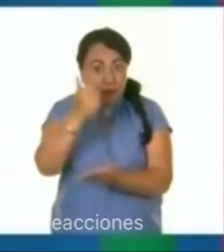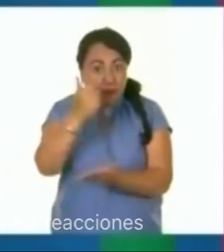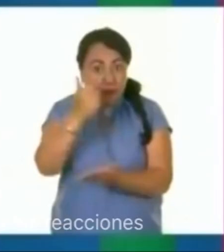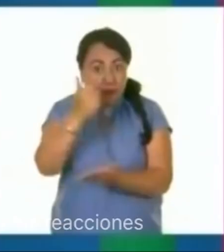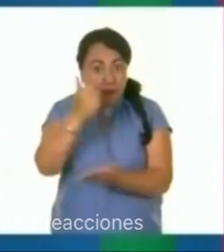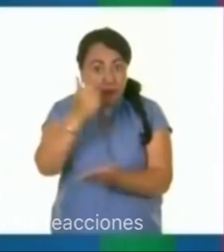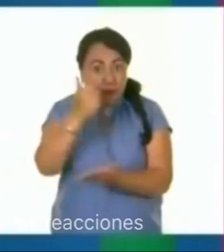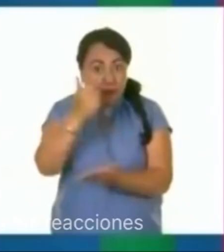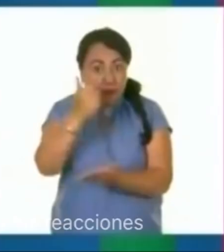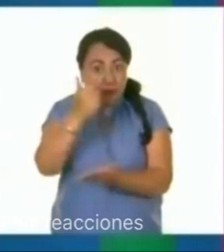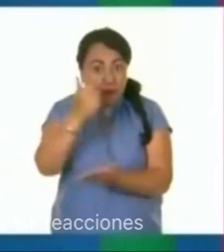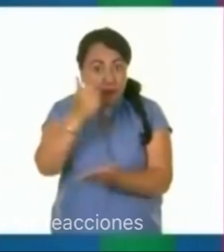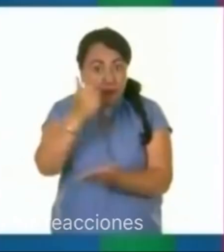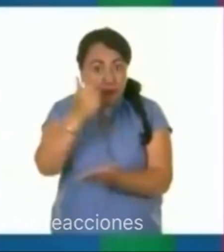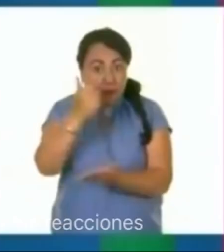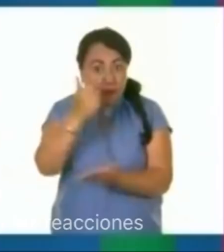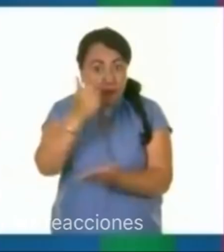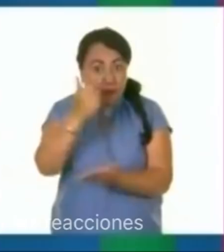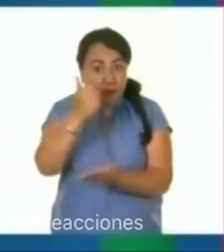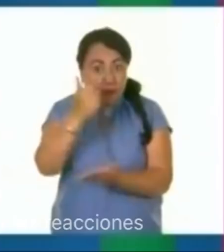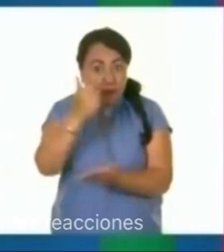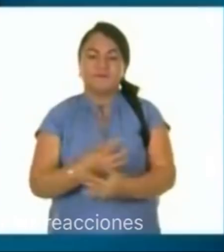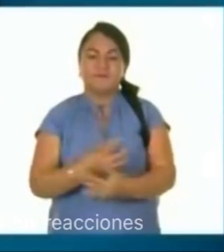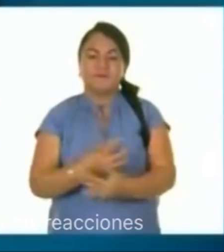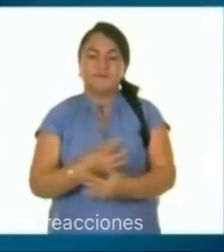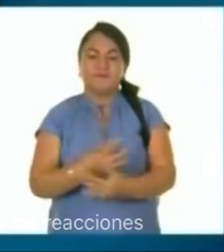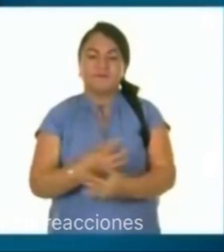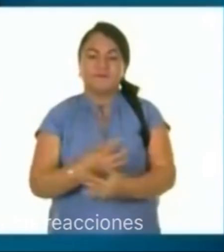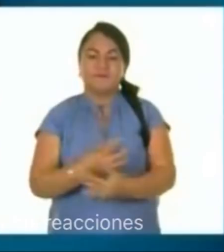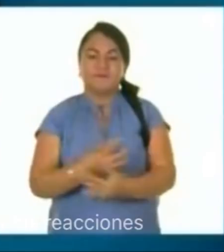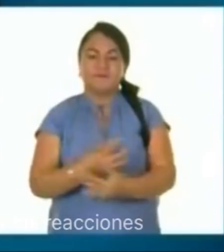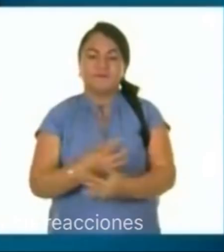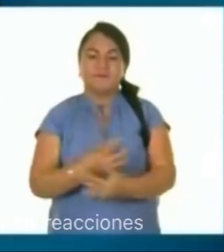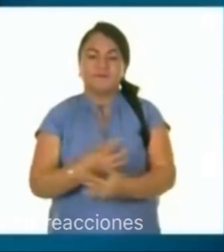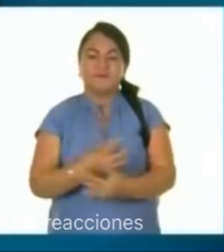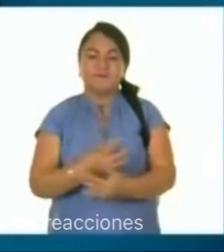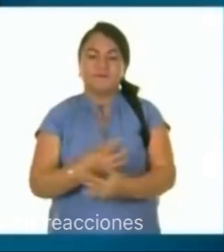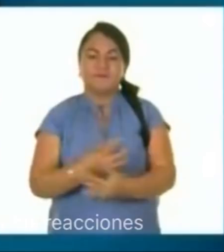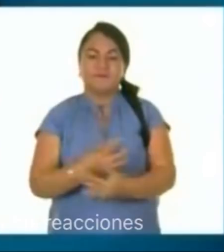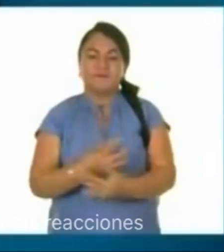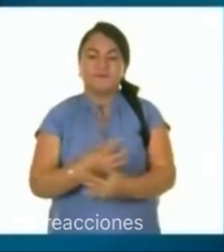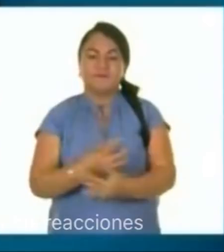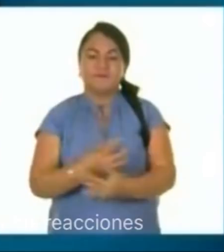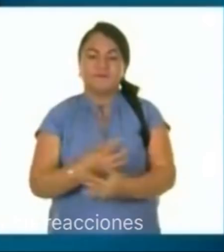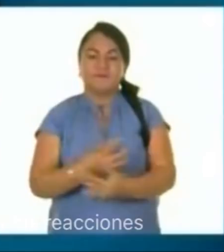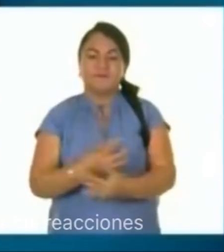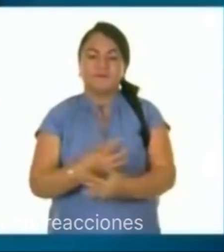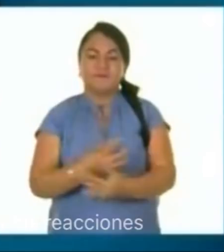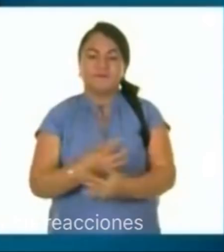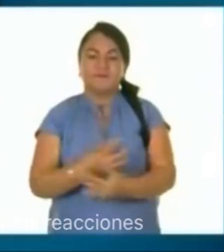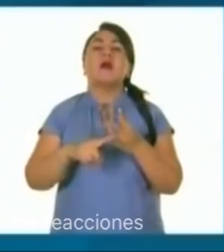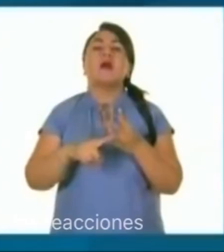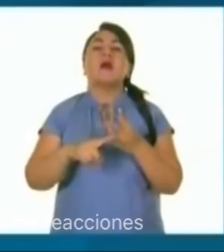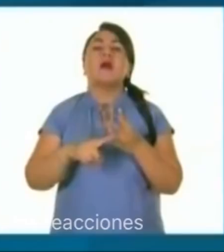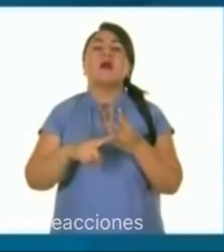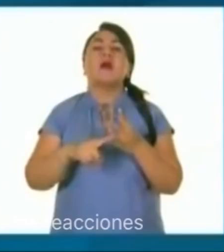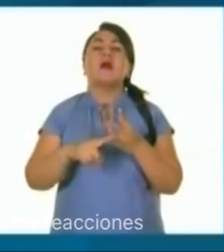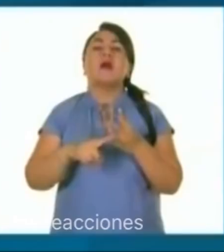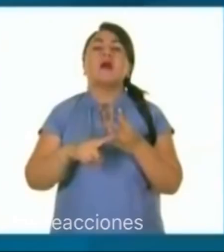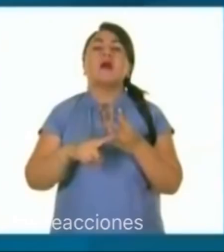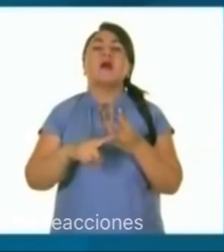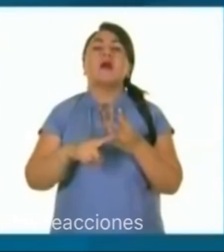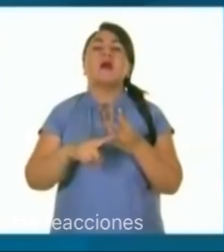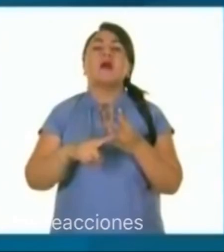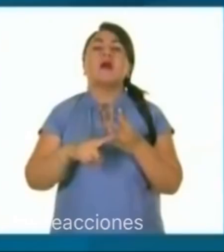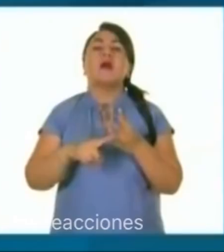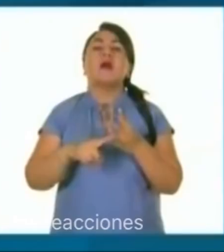de industrialización y sus consecuencias sociales. Un alumno llamado Gustavo nos manda este dibujo. El problema de referirnos a esta época como el